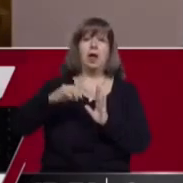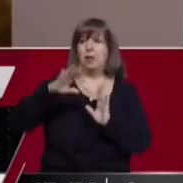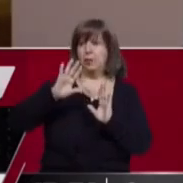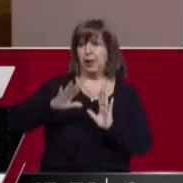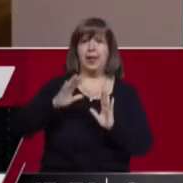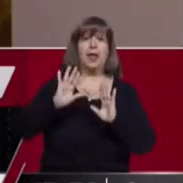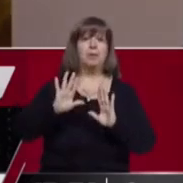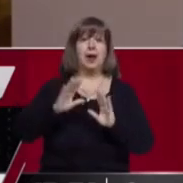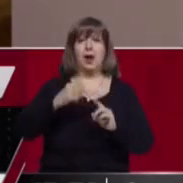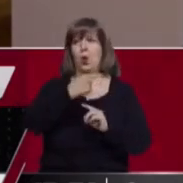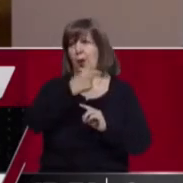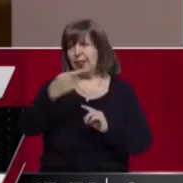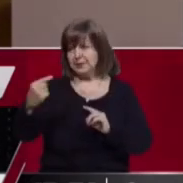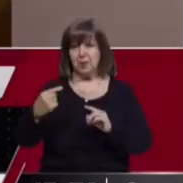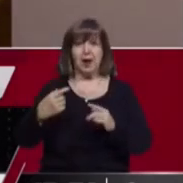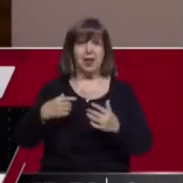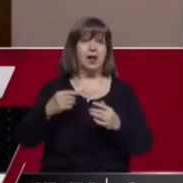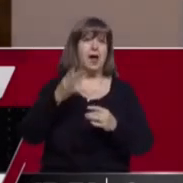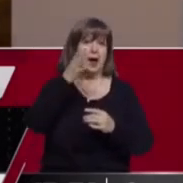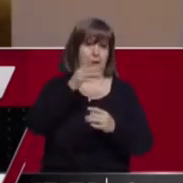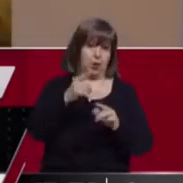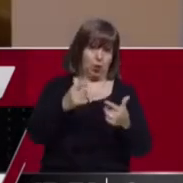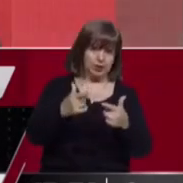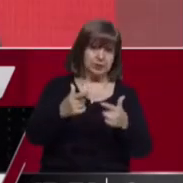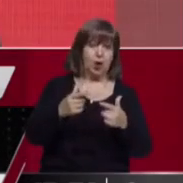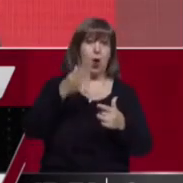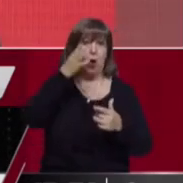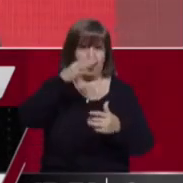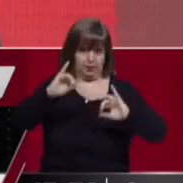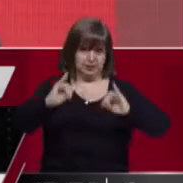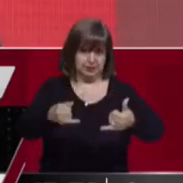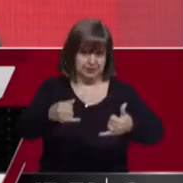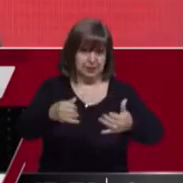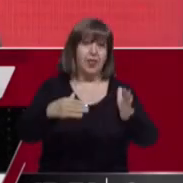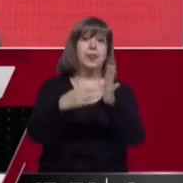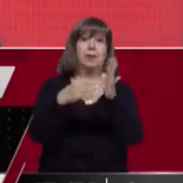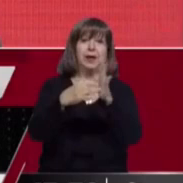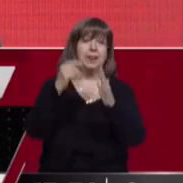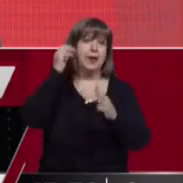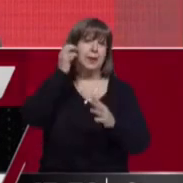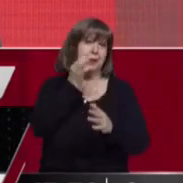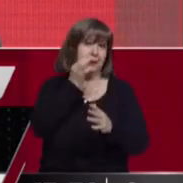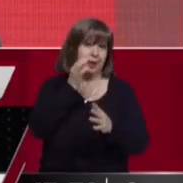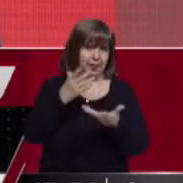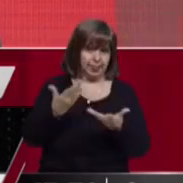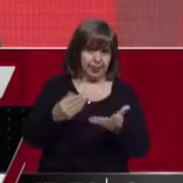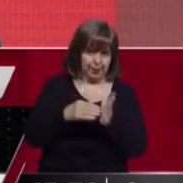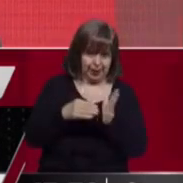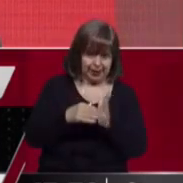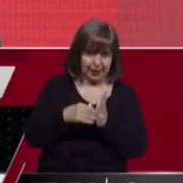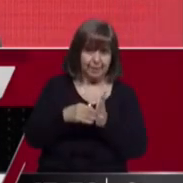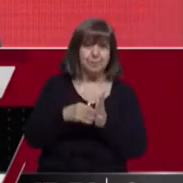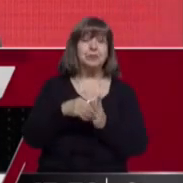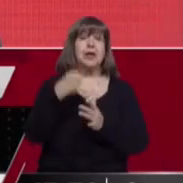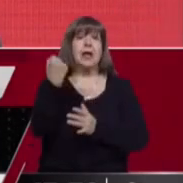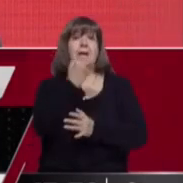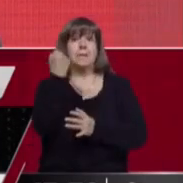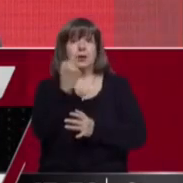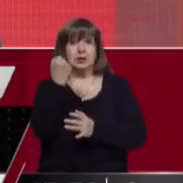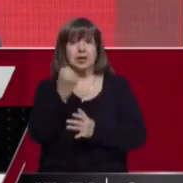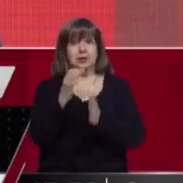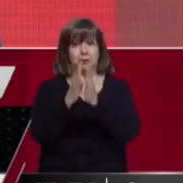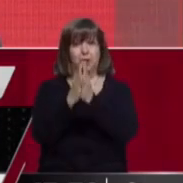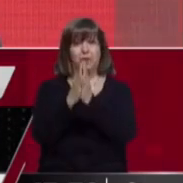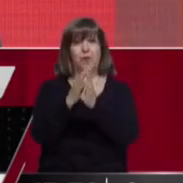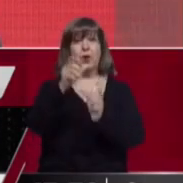tenemos que pedir la intervención de una institución en la inmediatez, o si se puede hacer una coordinación, una derivación que